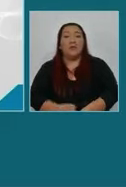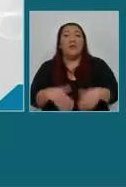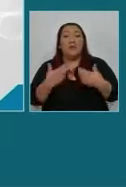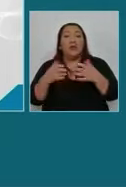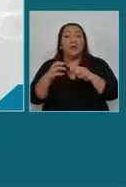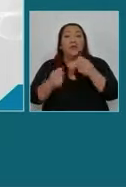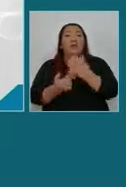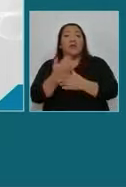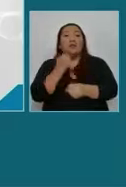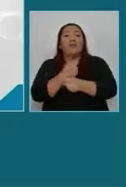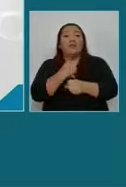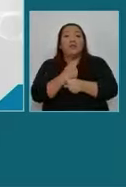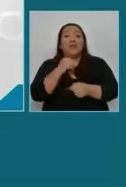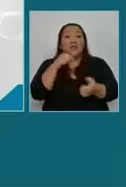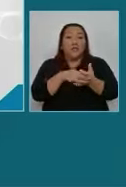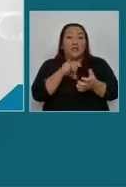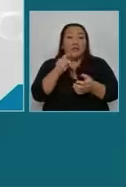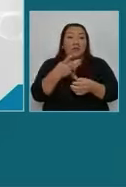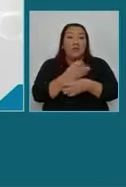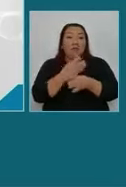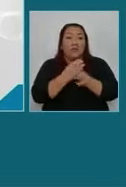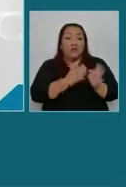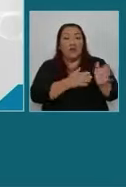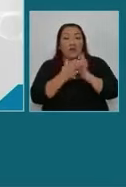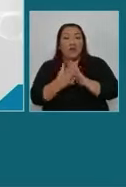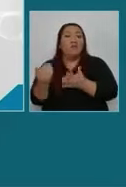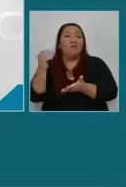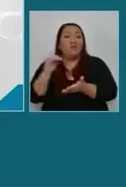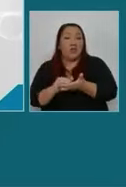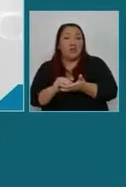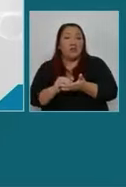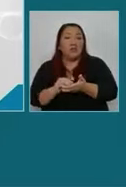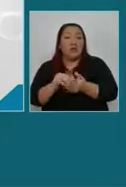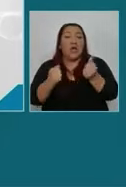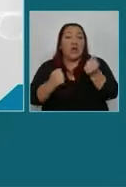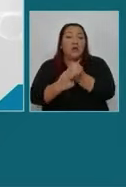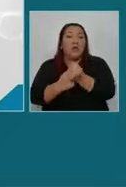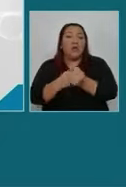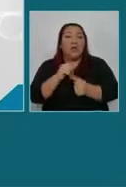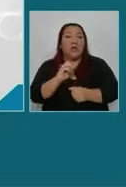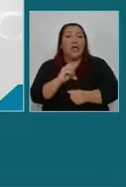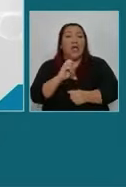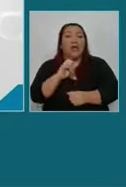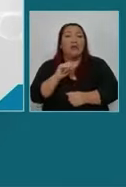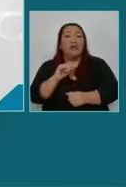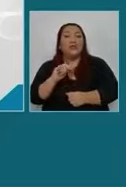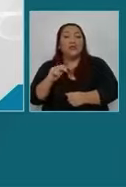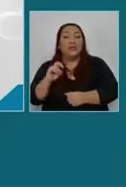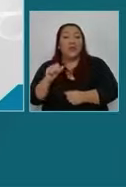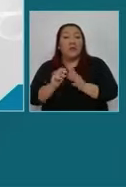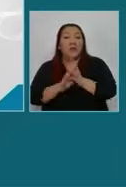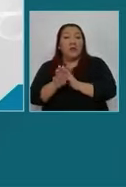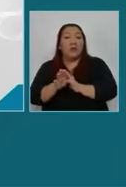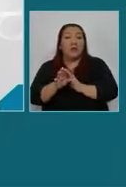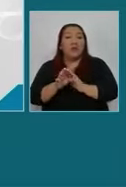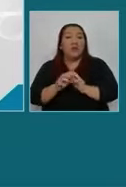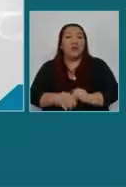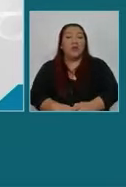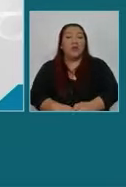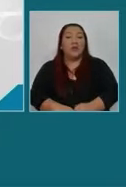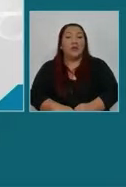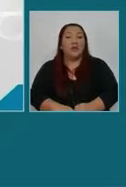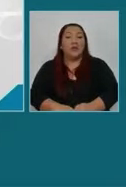emprendimientos innovadores, ¿no? Entonces, esta segunda línea tiene que ver más con el apoyo al ecosistema de emprendimiento.